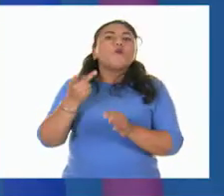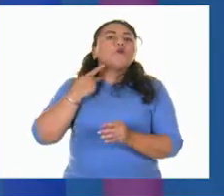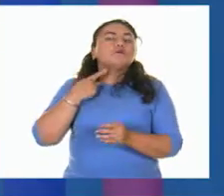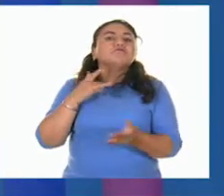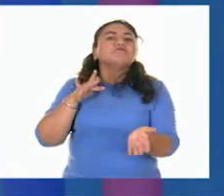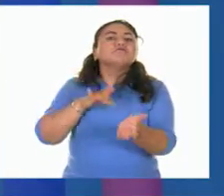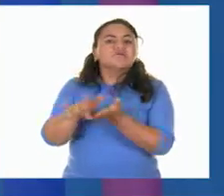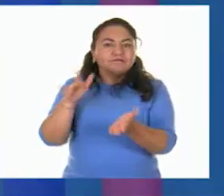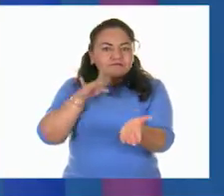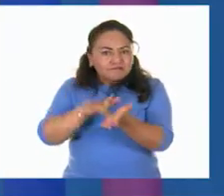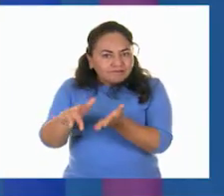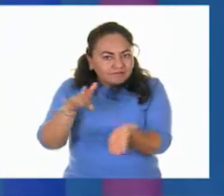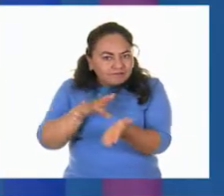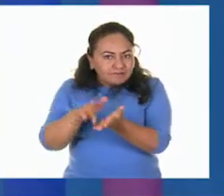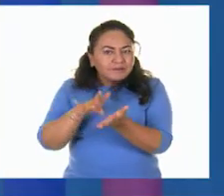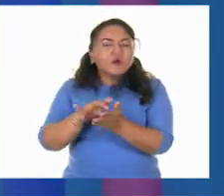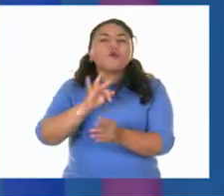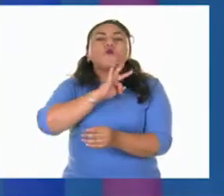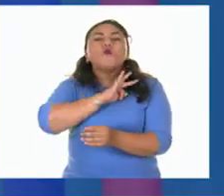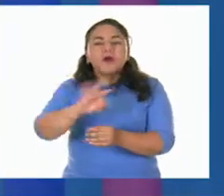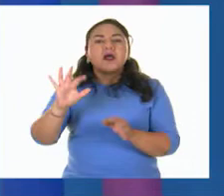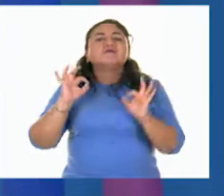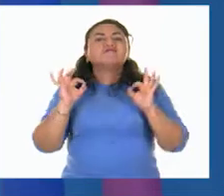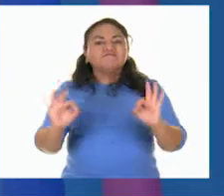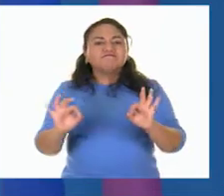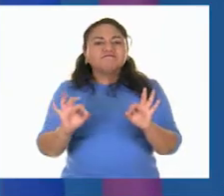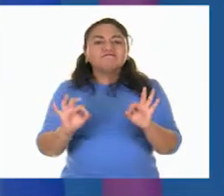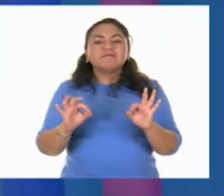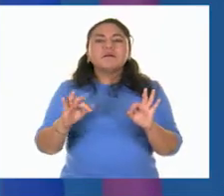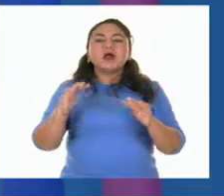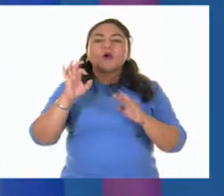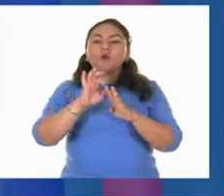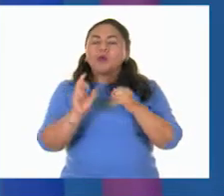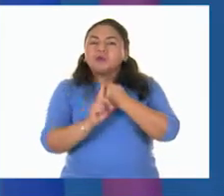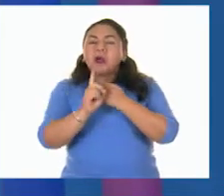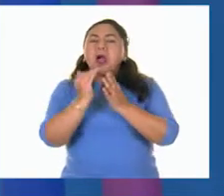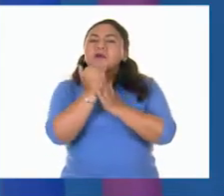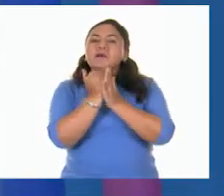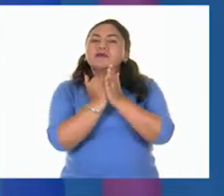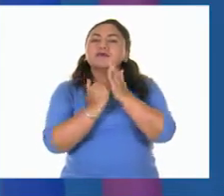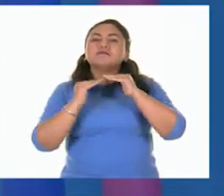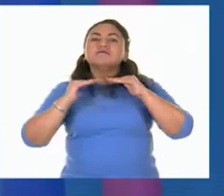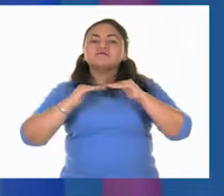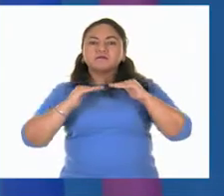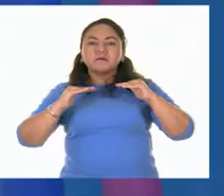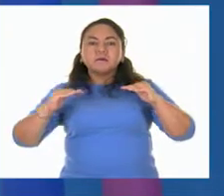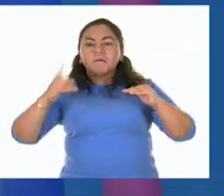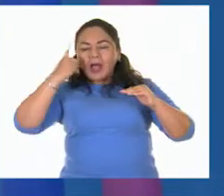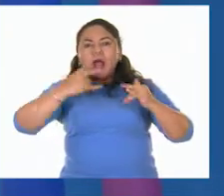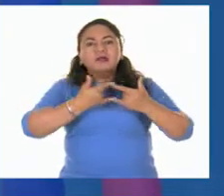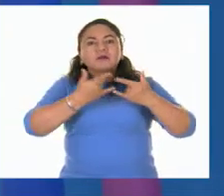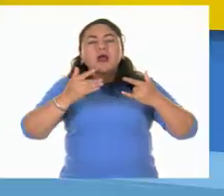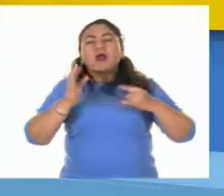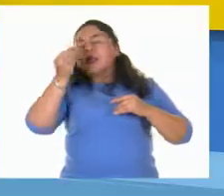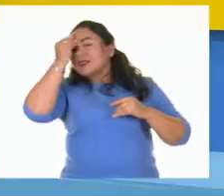política funcionó y logró ser lo suficientemente estable para que no se perdiera en la